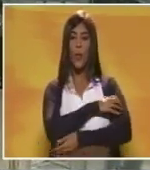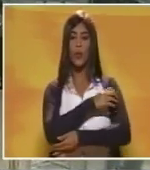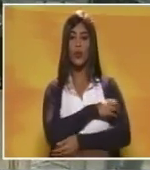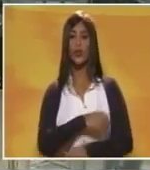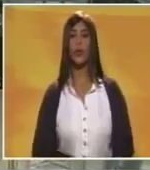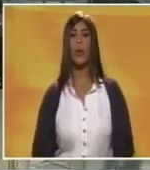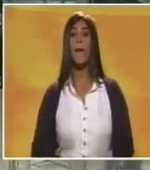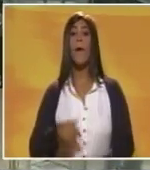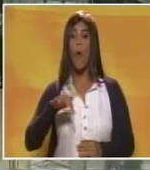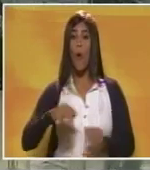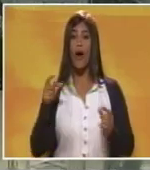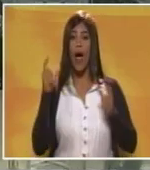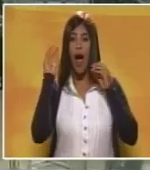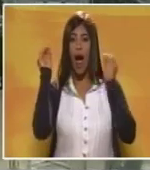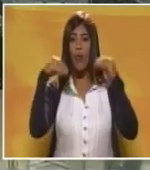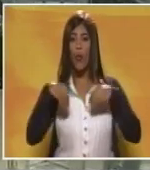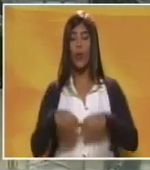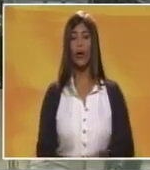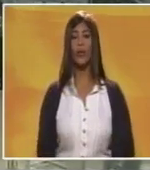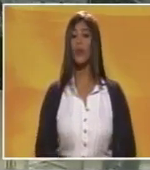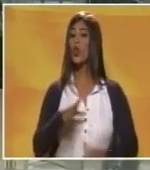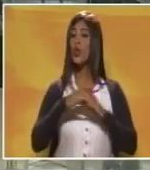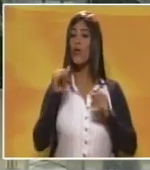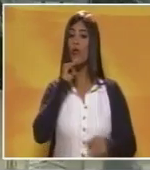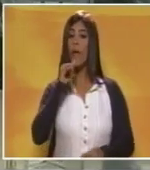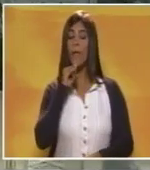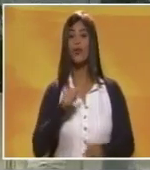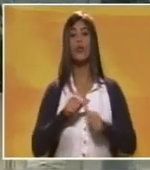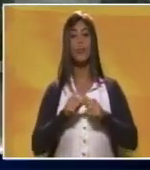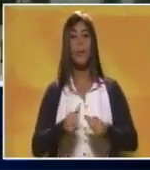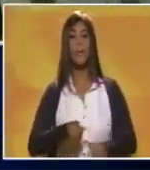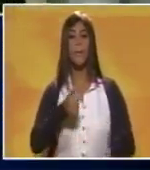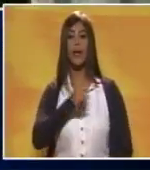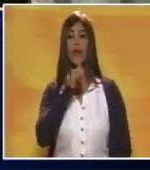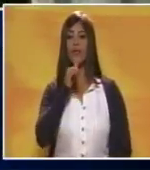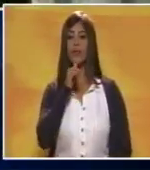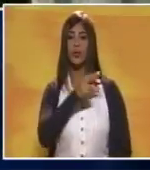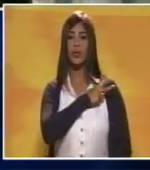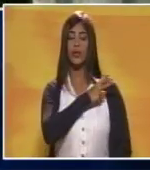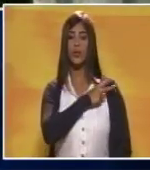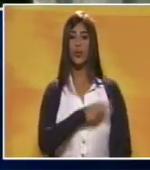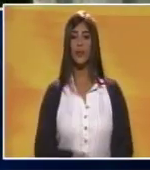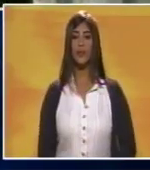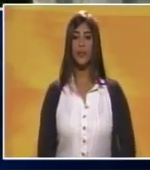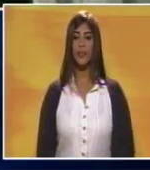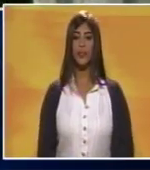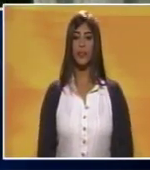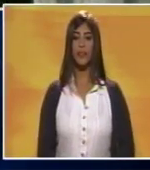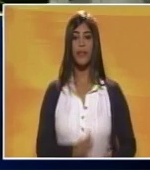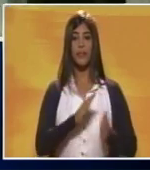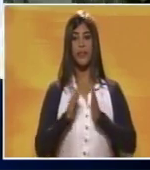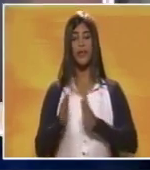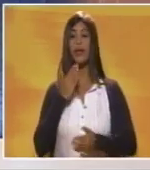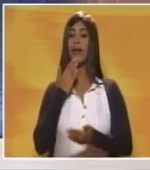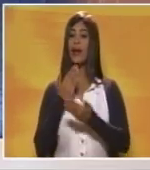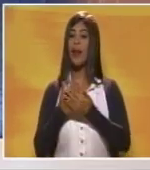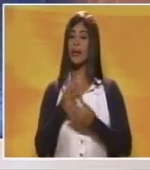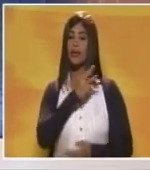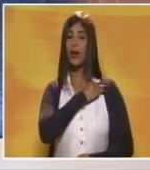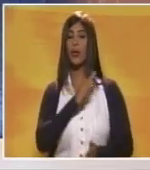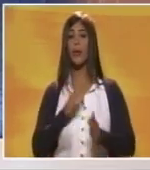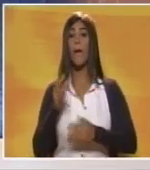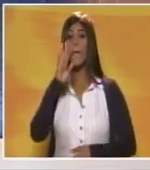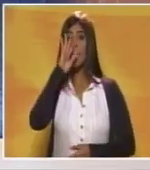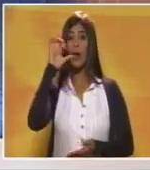está prevista para hoy. Esto es la información, continúen ustedes con más de la emisión meridiana de Noticiero Venevisión. Muchísimas gracias, Manuel. El